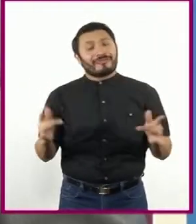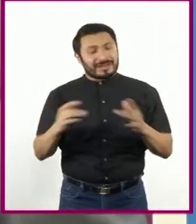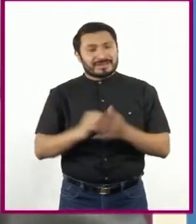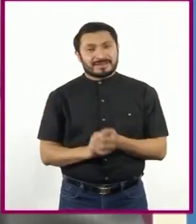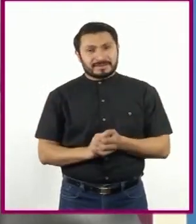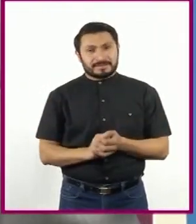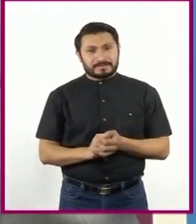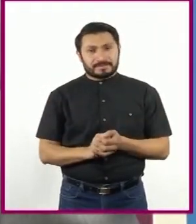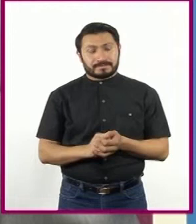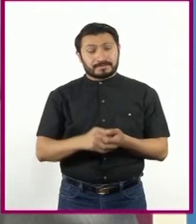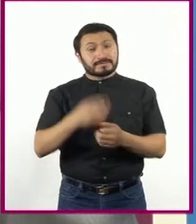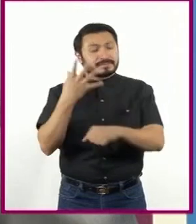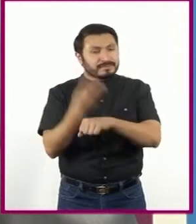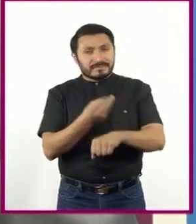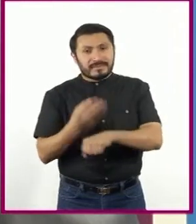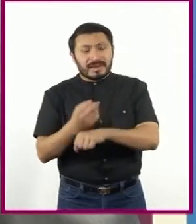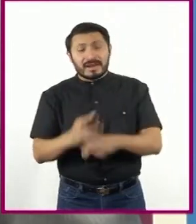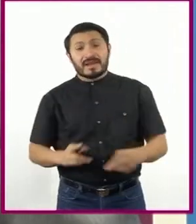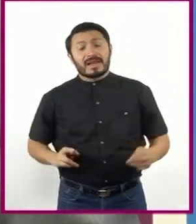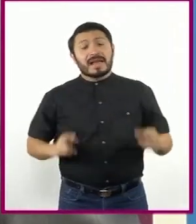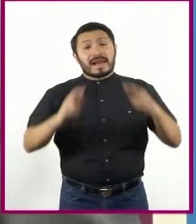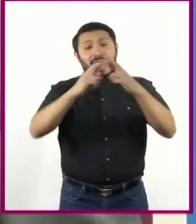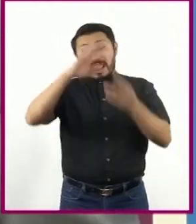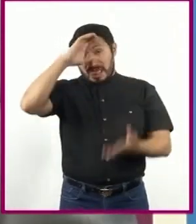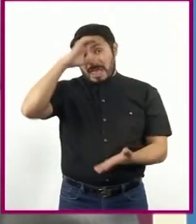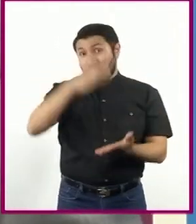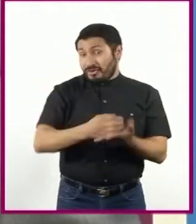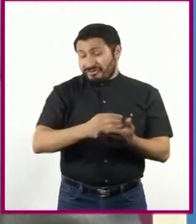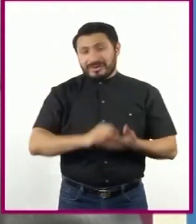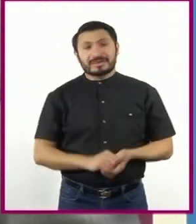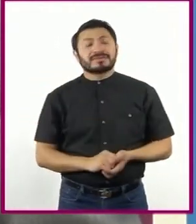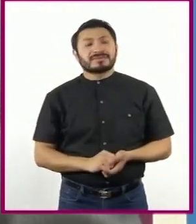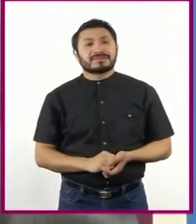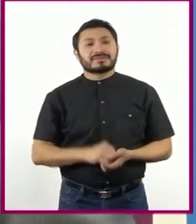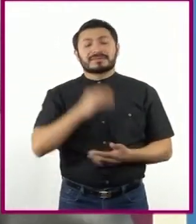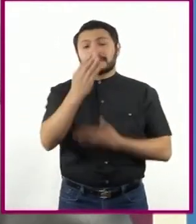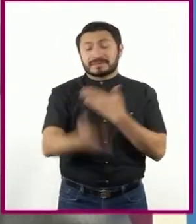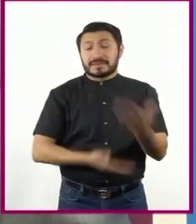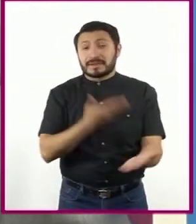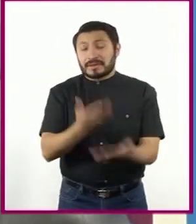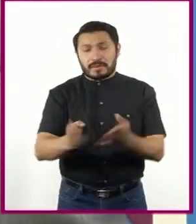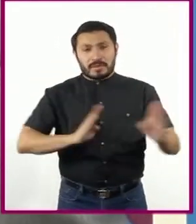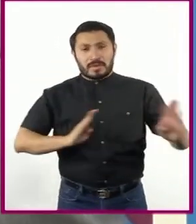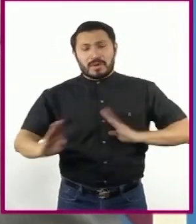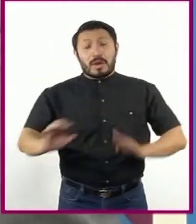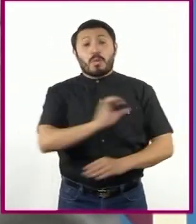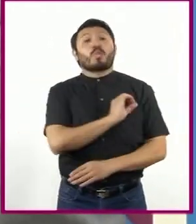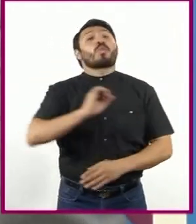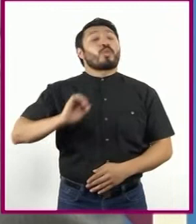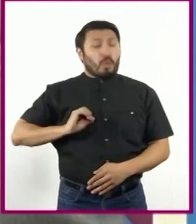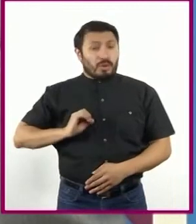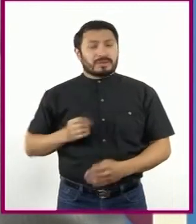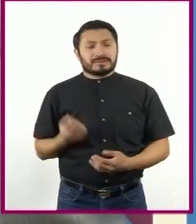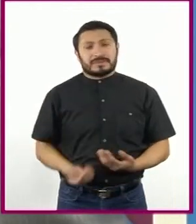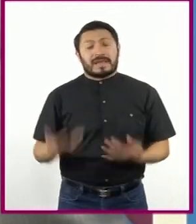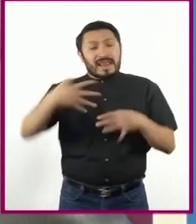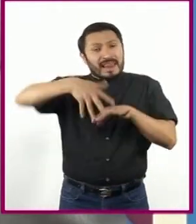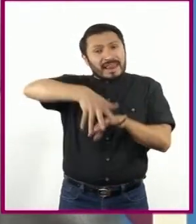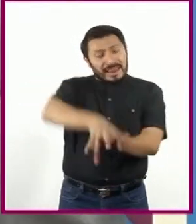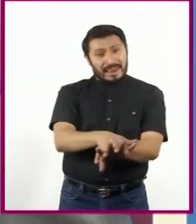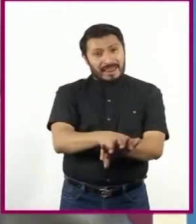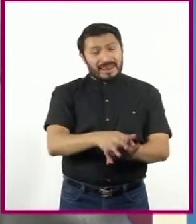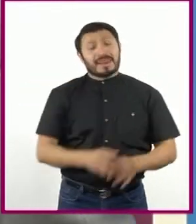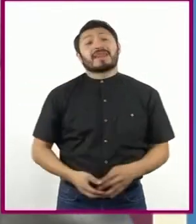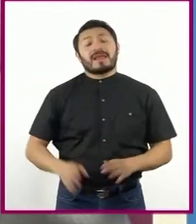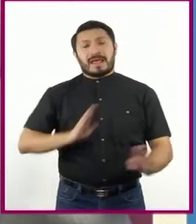el restablecimiento de la religión católica, el servicio militar obligatorio, la incorporación de ejércitos